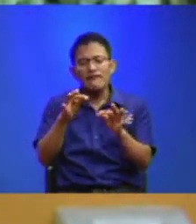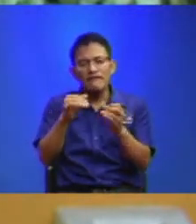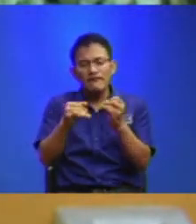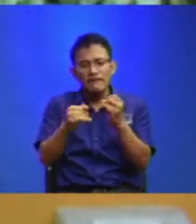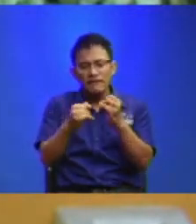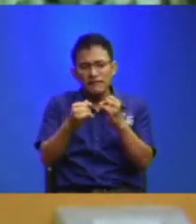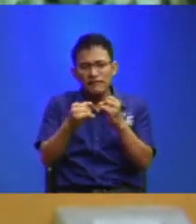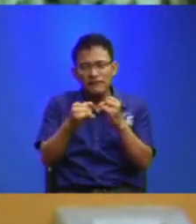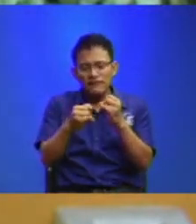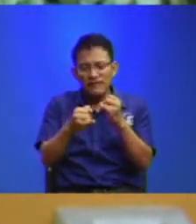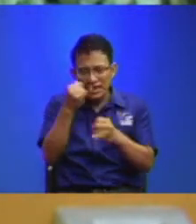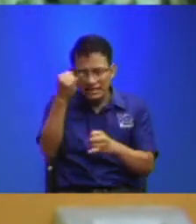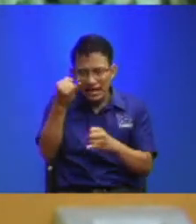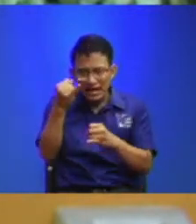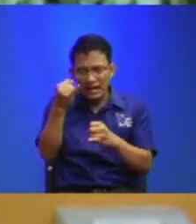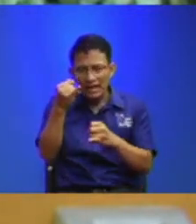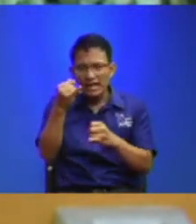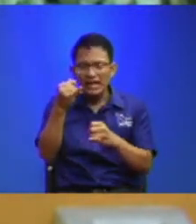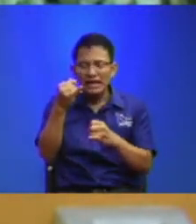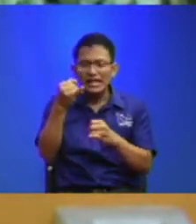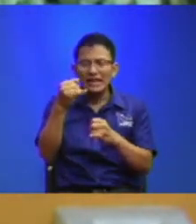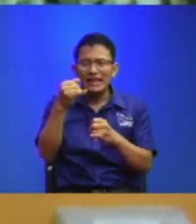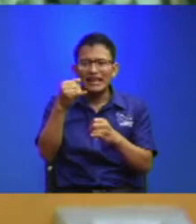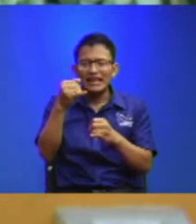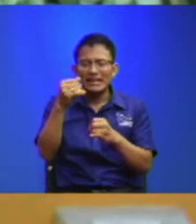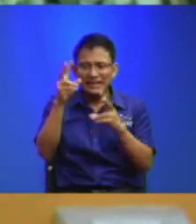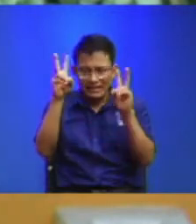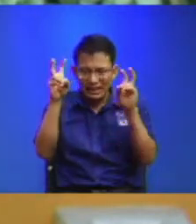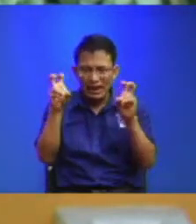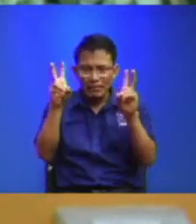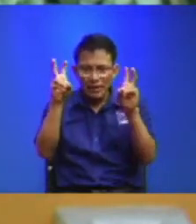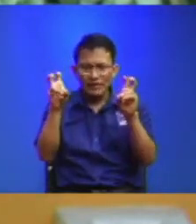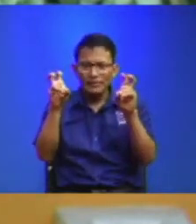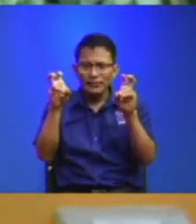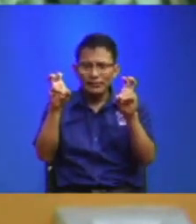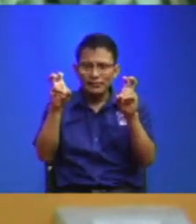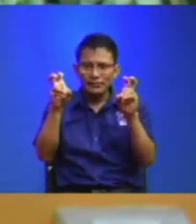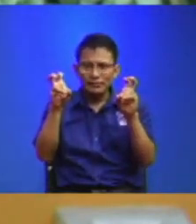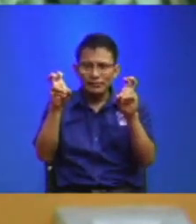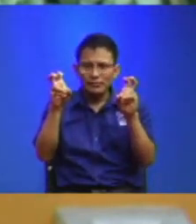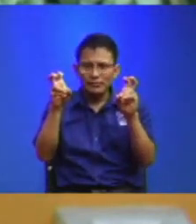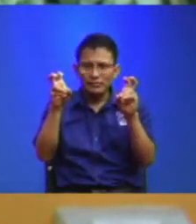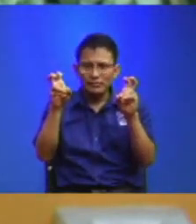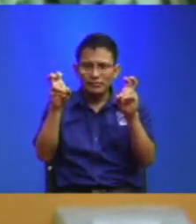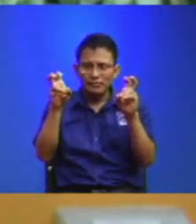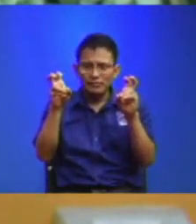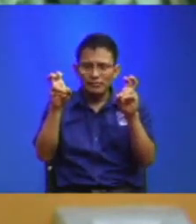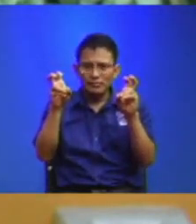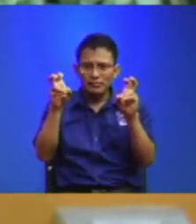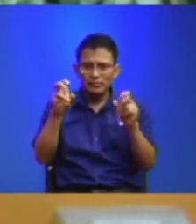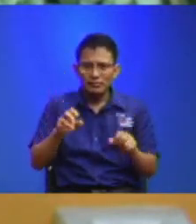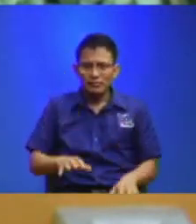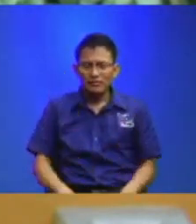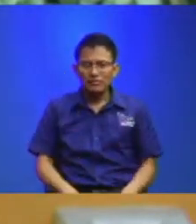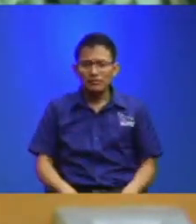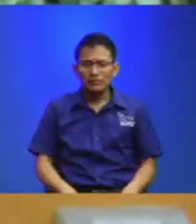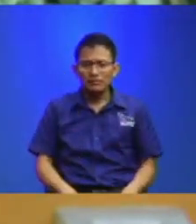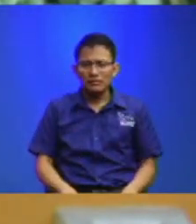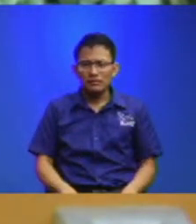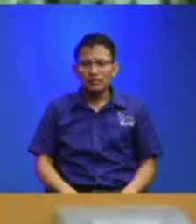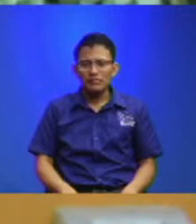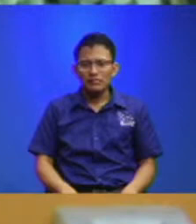este Zoom, para poder en los otros cultos presenciales continuar hablando, pero ya no del camino, pero sí